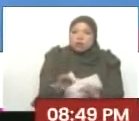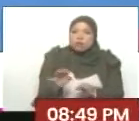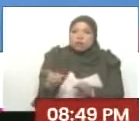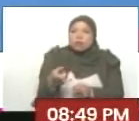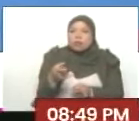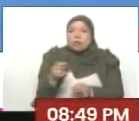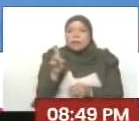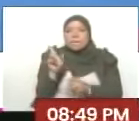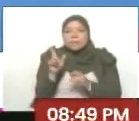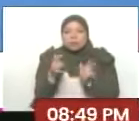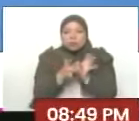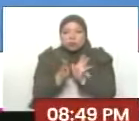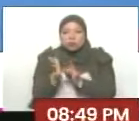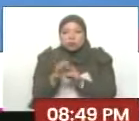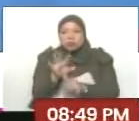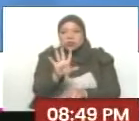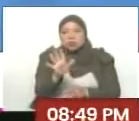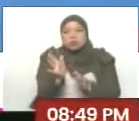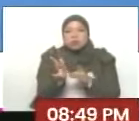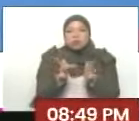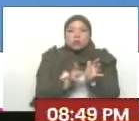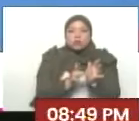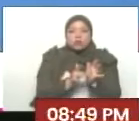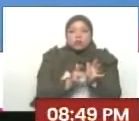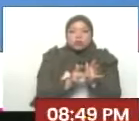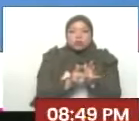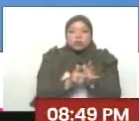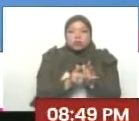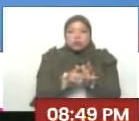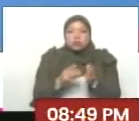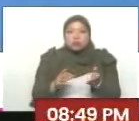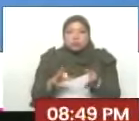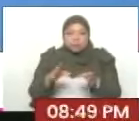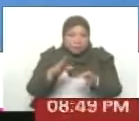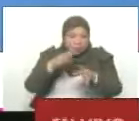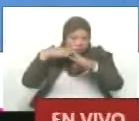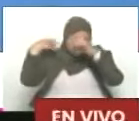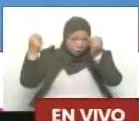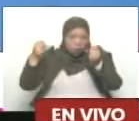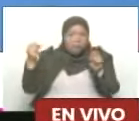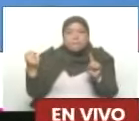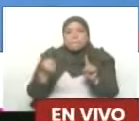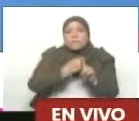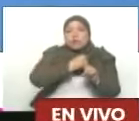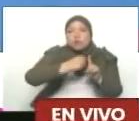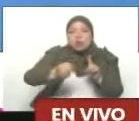Primero de abril. 5 de abril, asalto violento